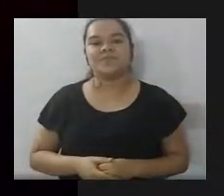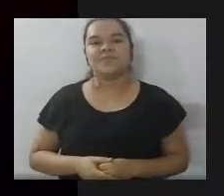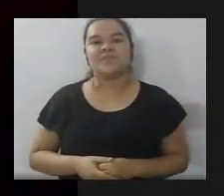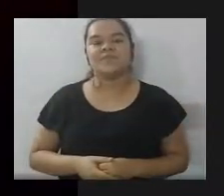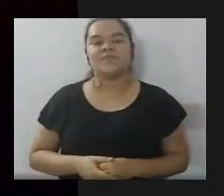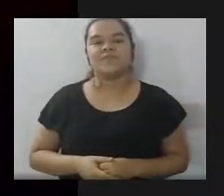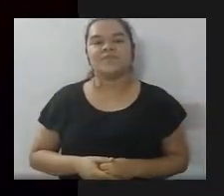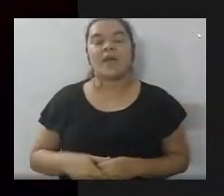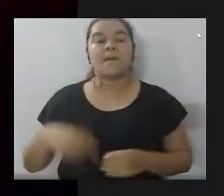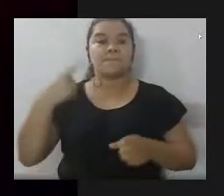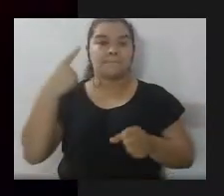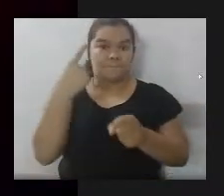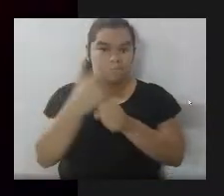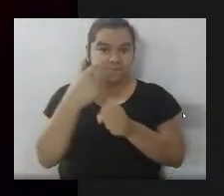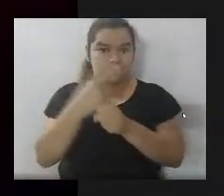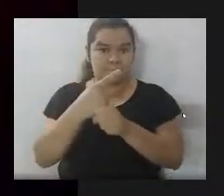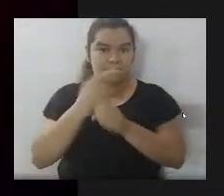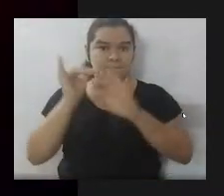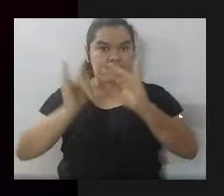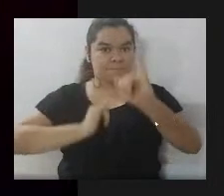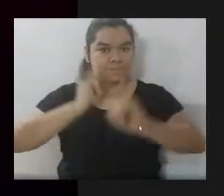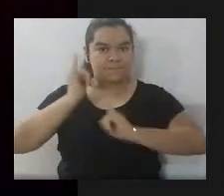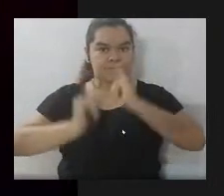principio, comentarles